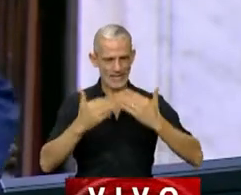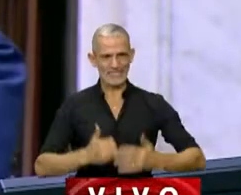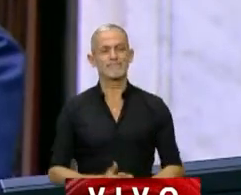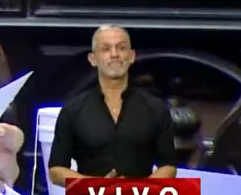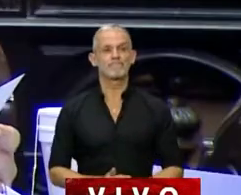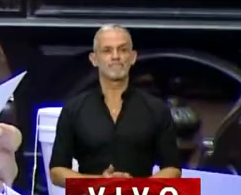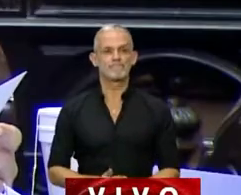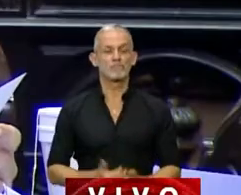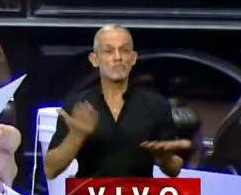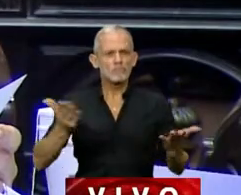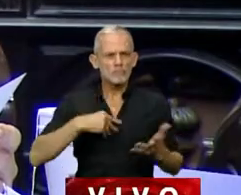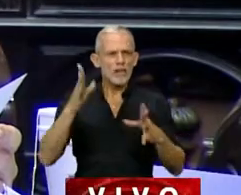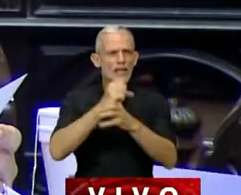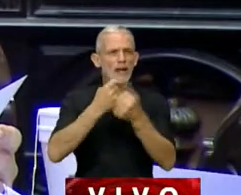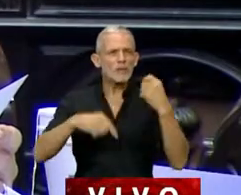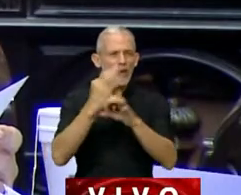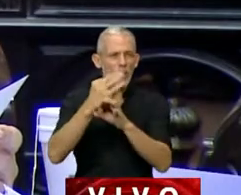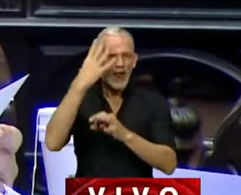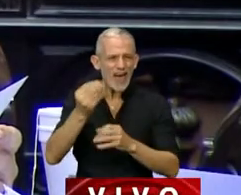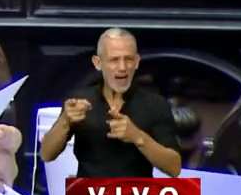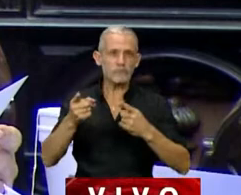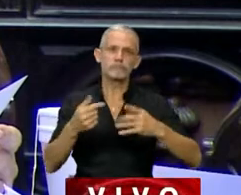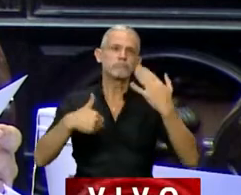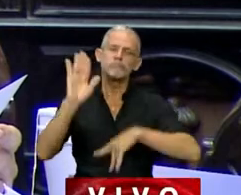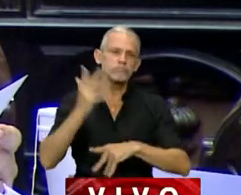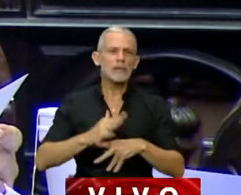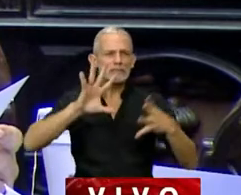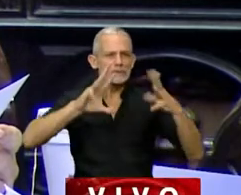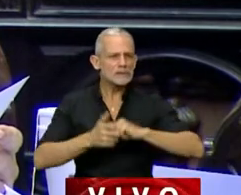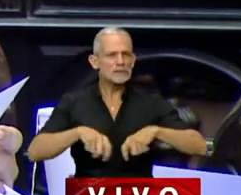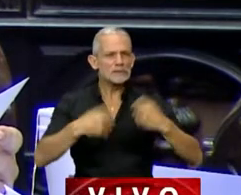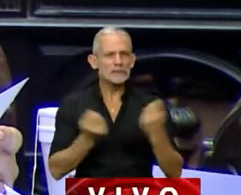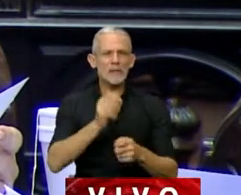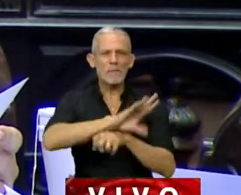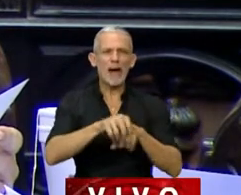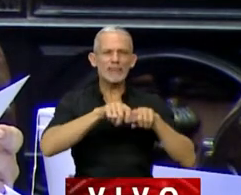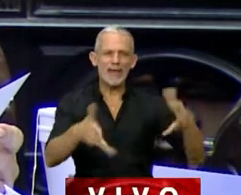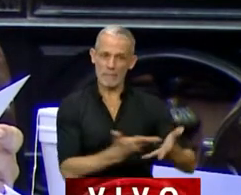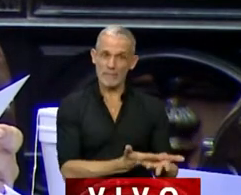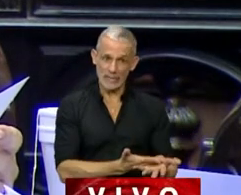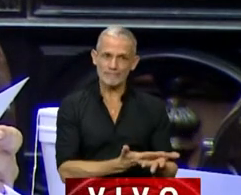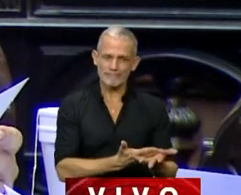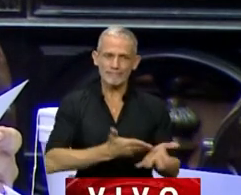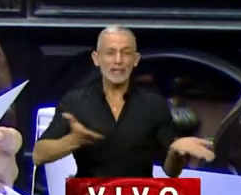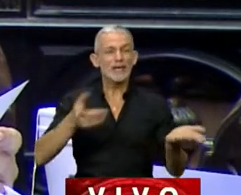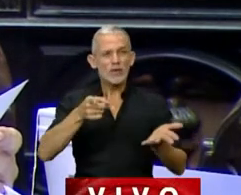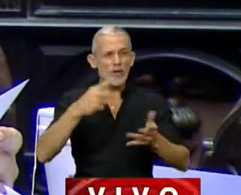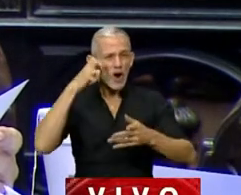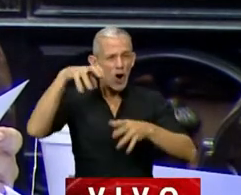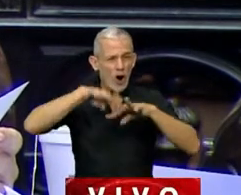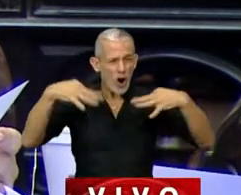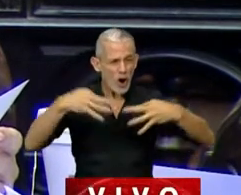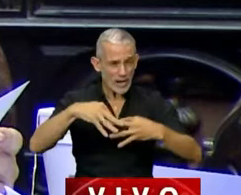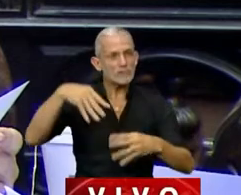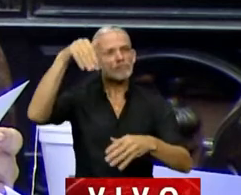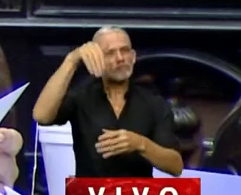señor presidente. Los transportes escolares fueron los más perjudicados en la pandemia. En este Congreso se